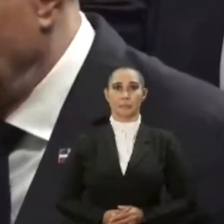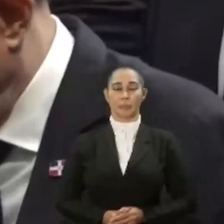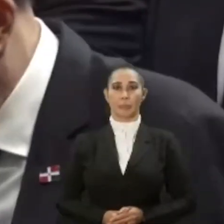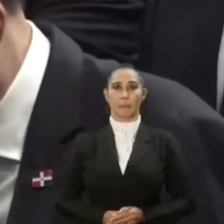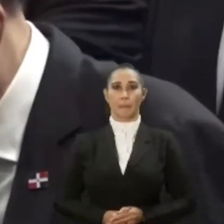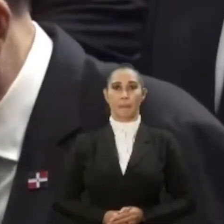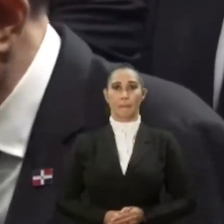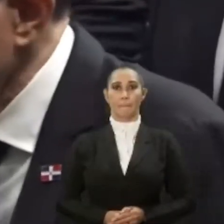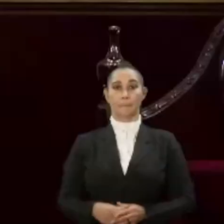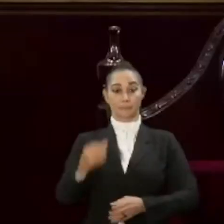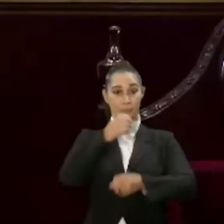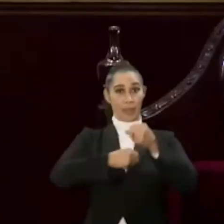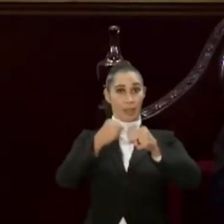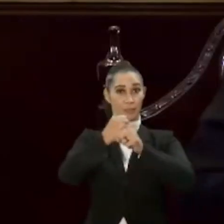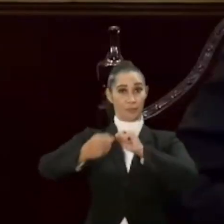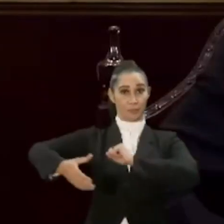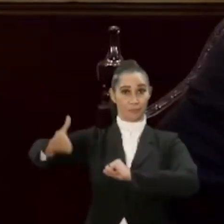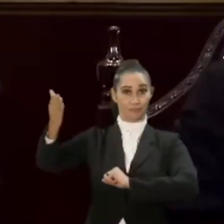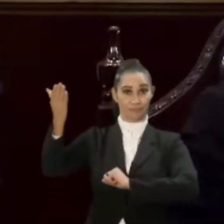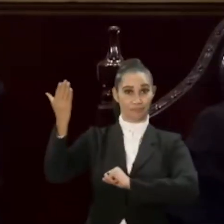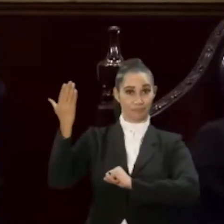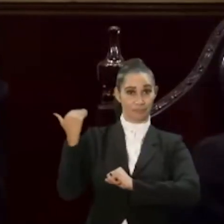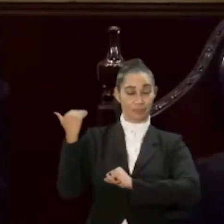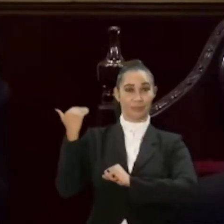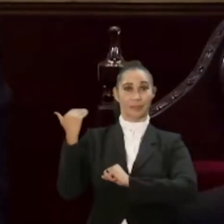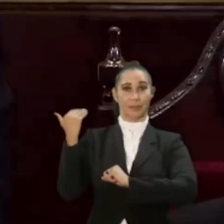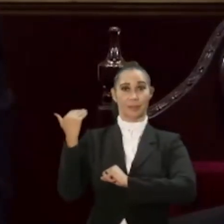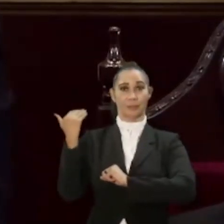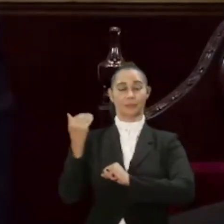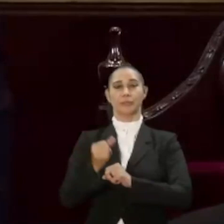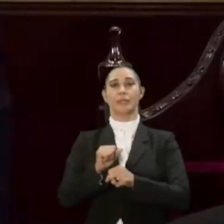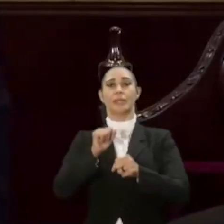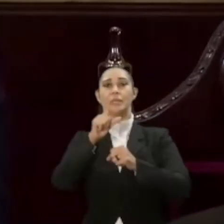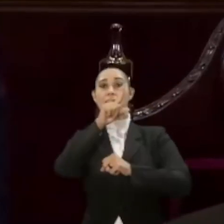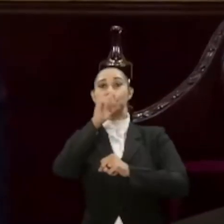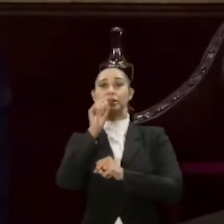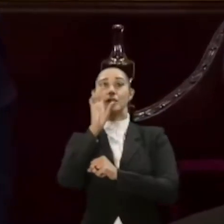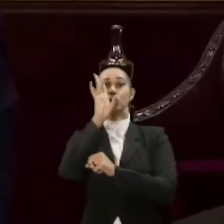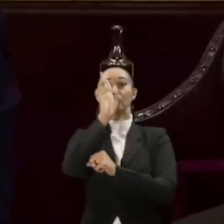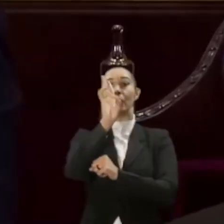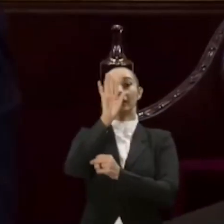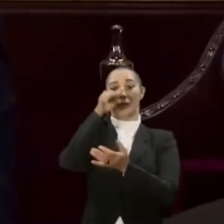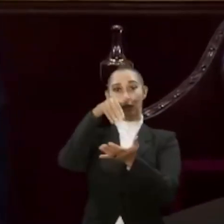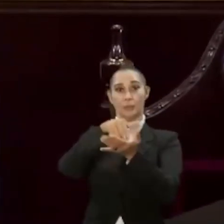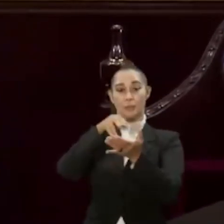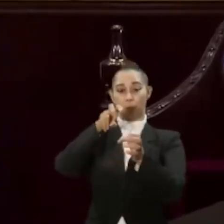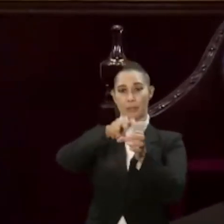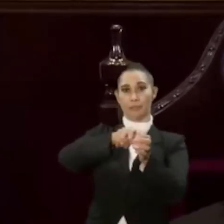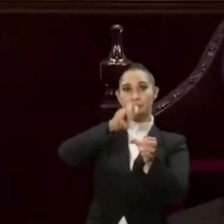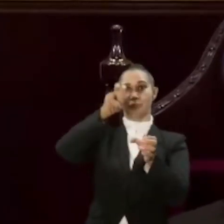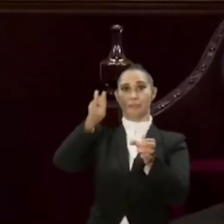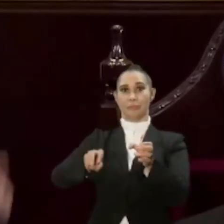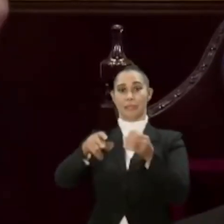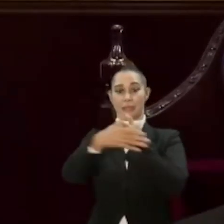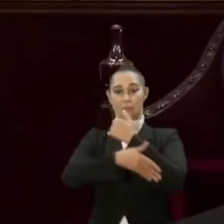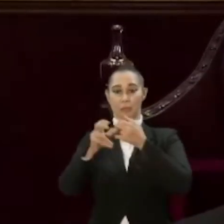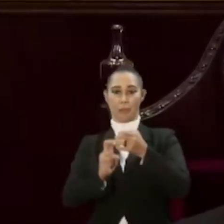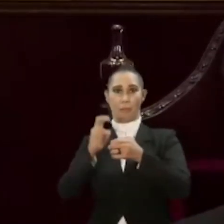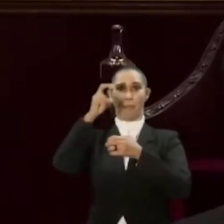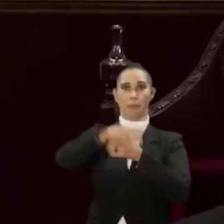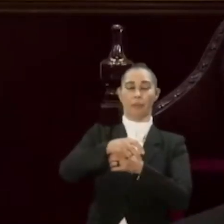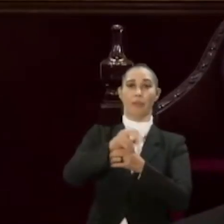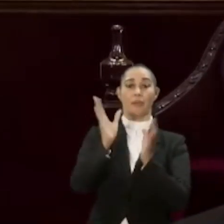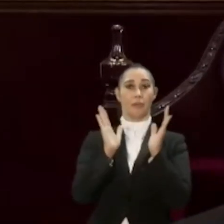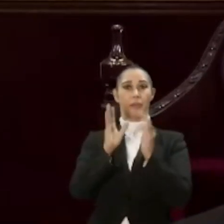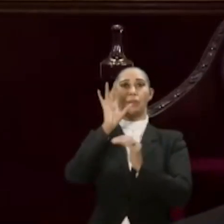En este pasado año se ejecutaron 171 mil deportaciones frente a las